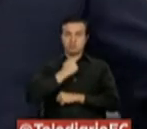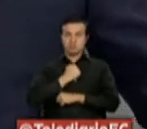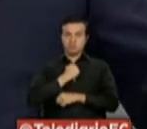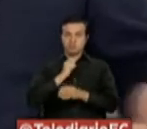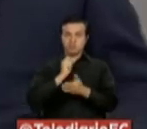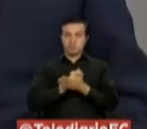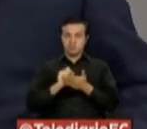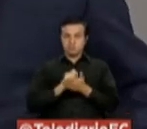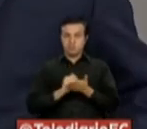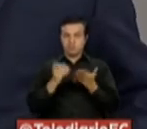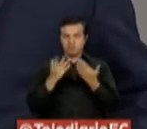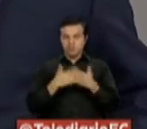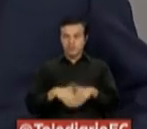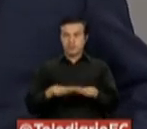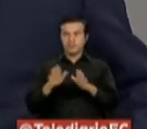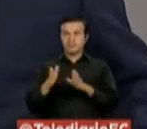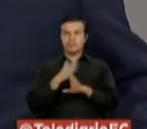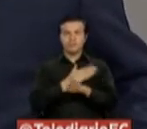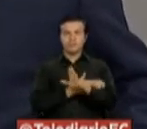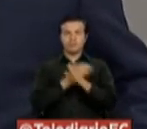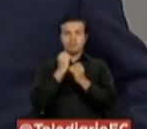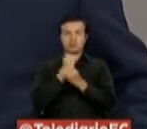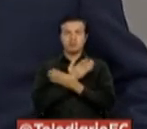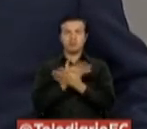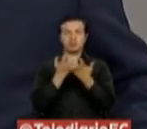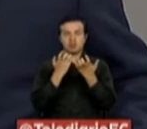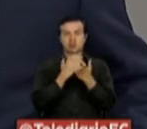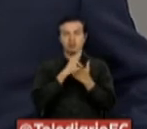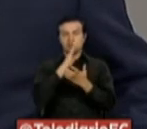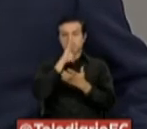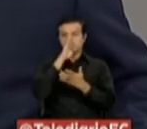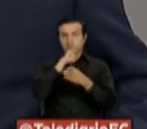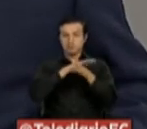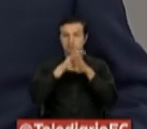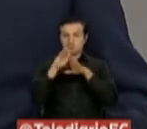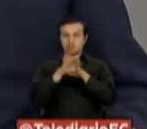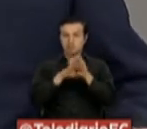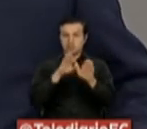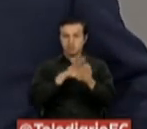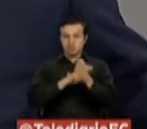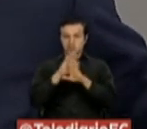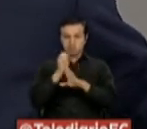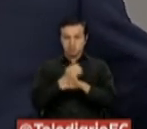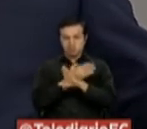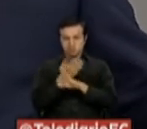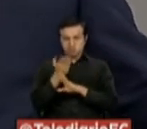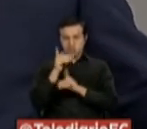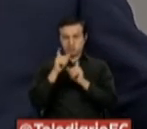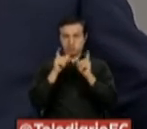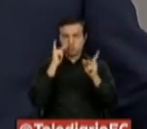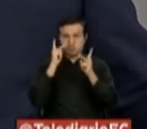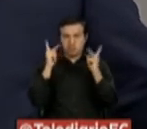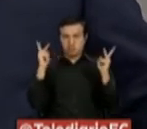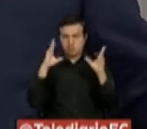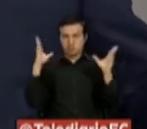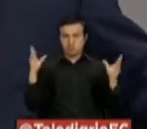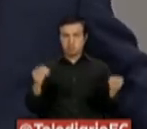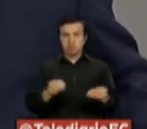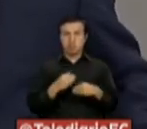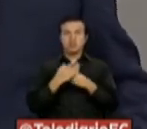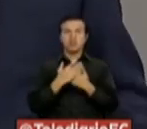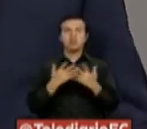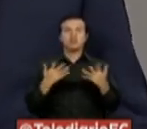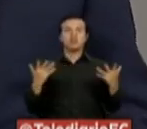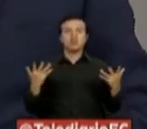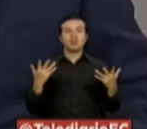Intelectuales. Vamos, antes de despedir este programa, como siempre, permítame recomendarle a usted y a nuestros amigos